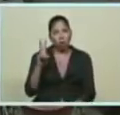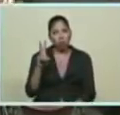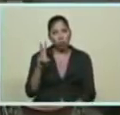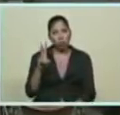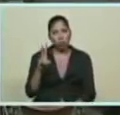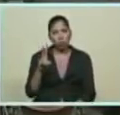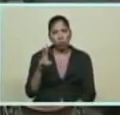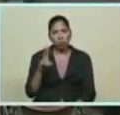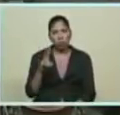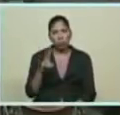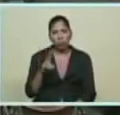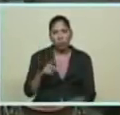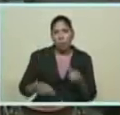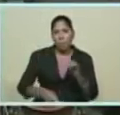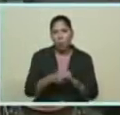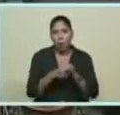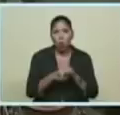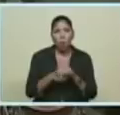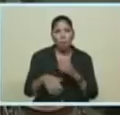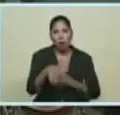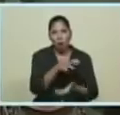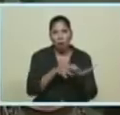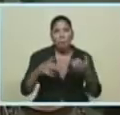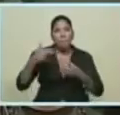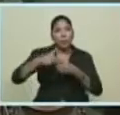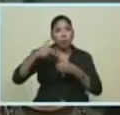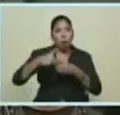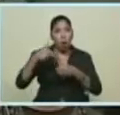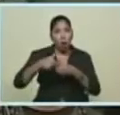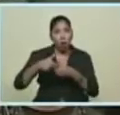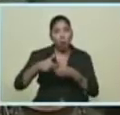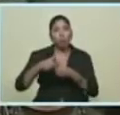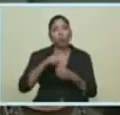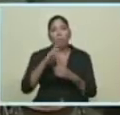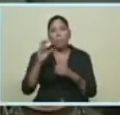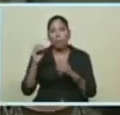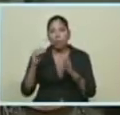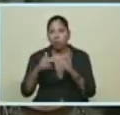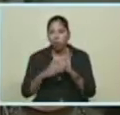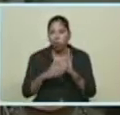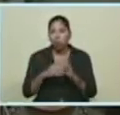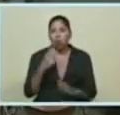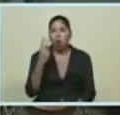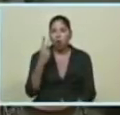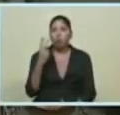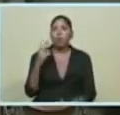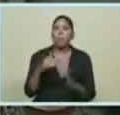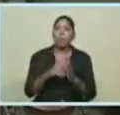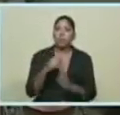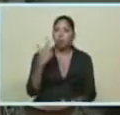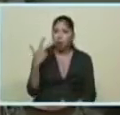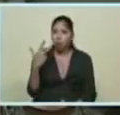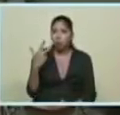sabotaje petrolero 2002-2003. Habíamos visto guarimbas como la